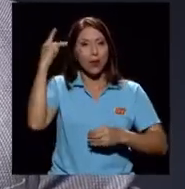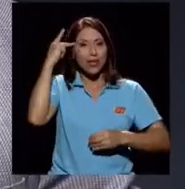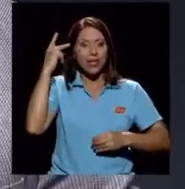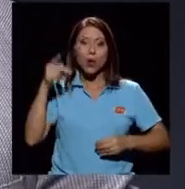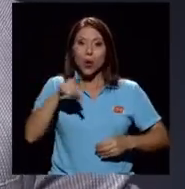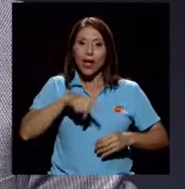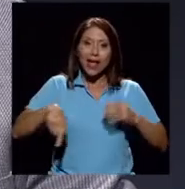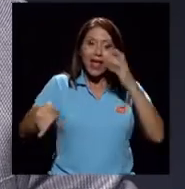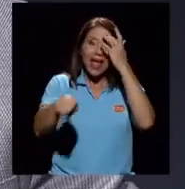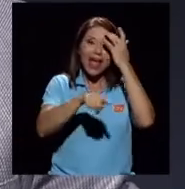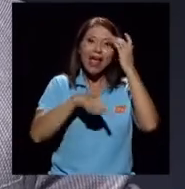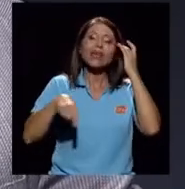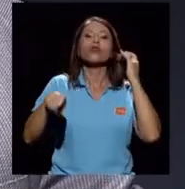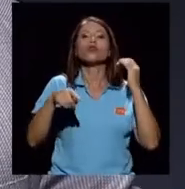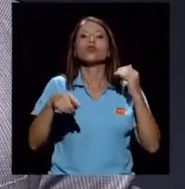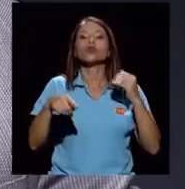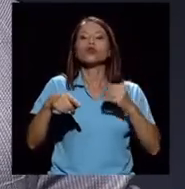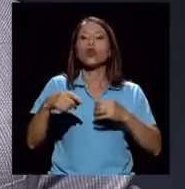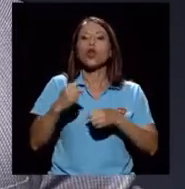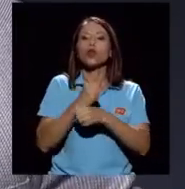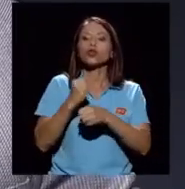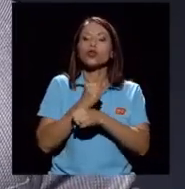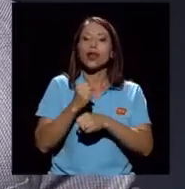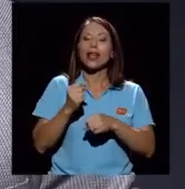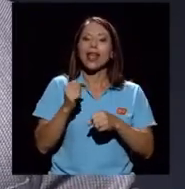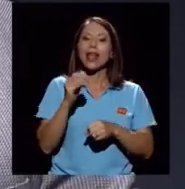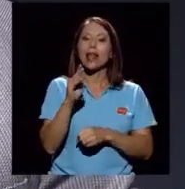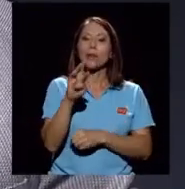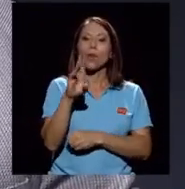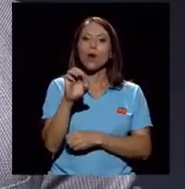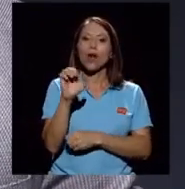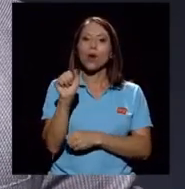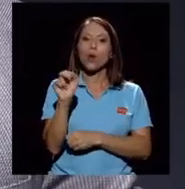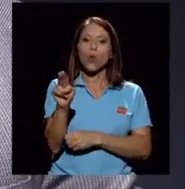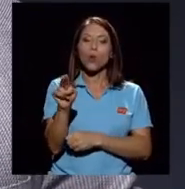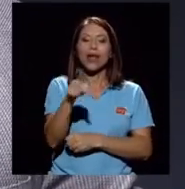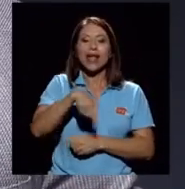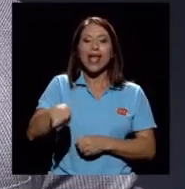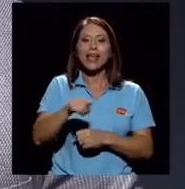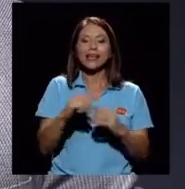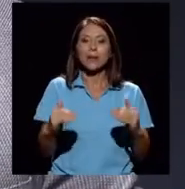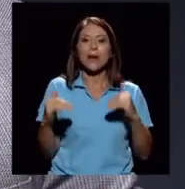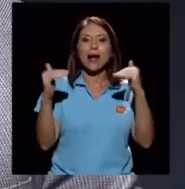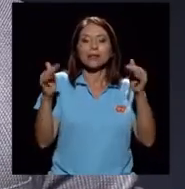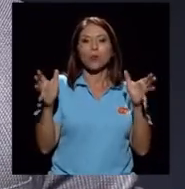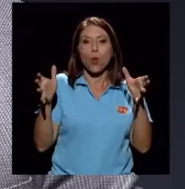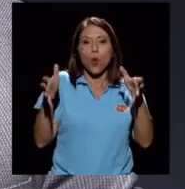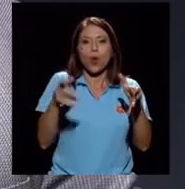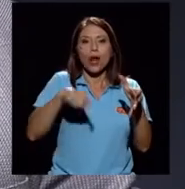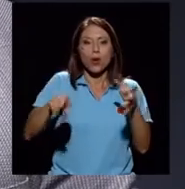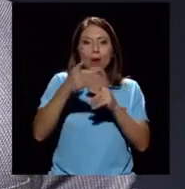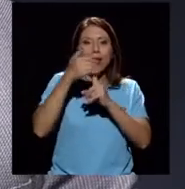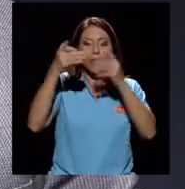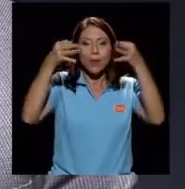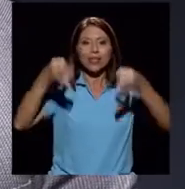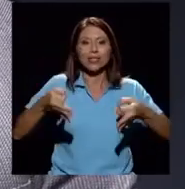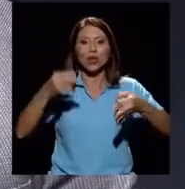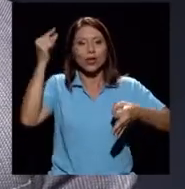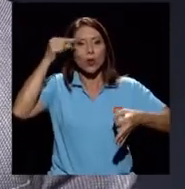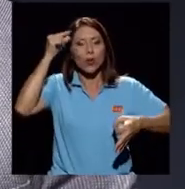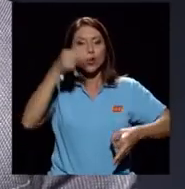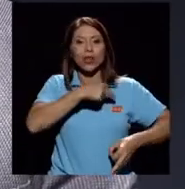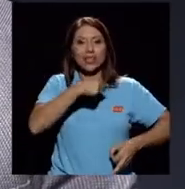máximo el politburó que es el máximo órgano de decisión de entre gobierno china vayan a apoyar